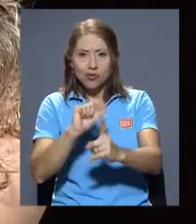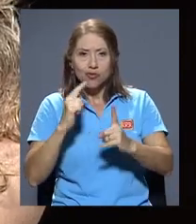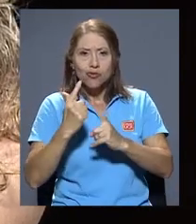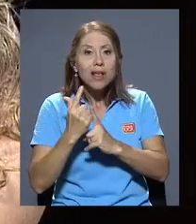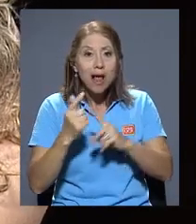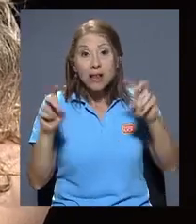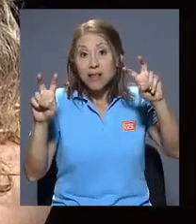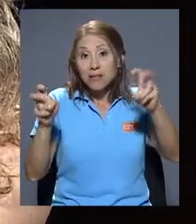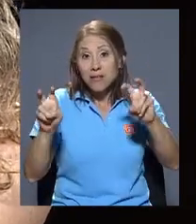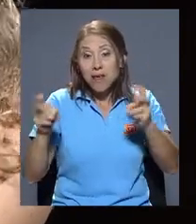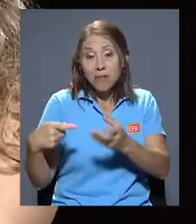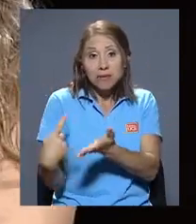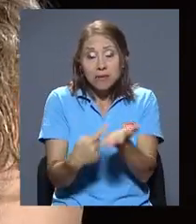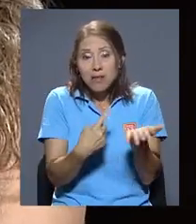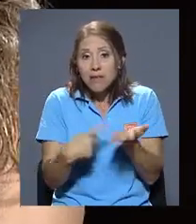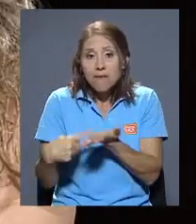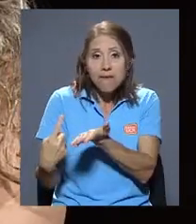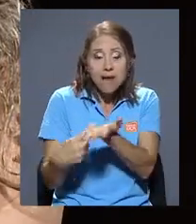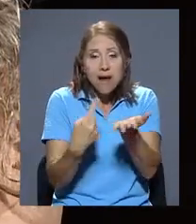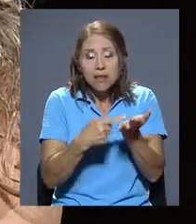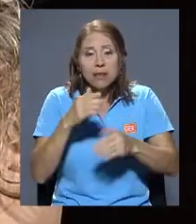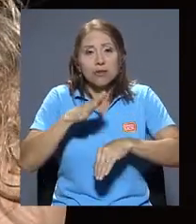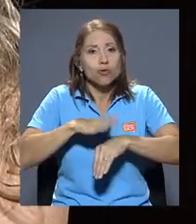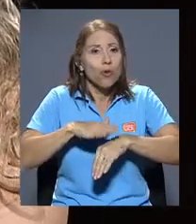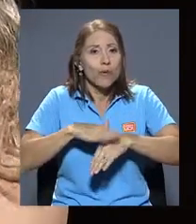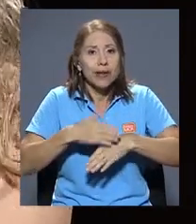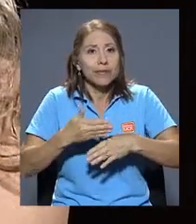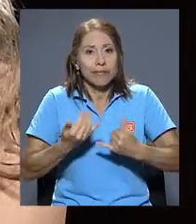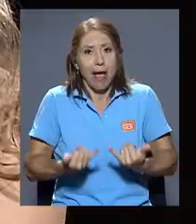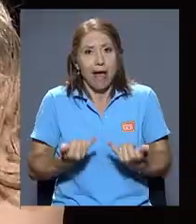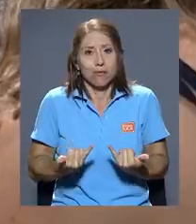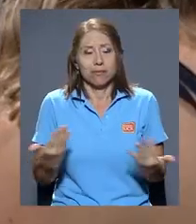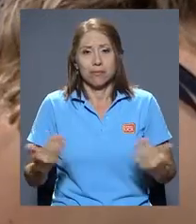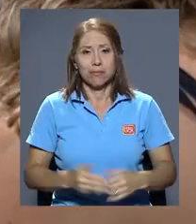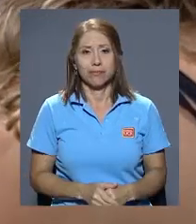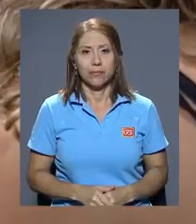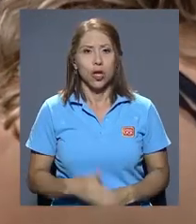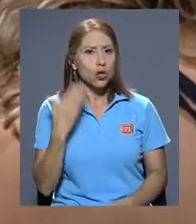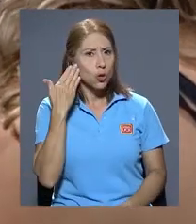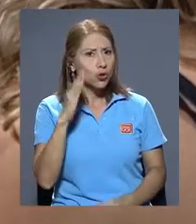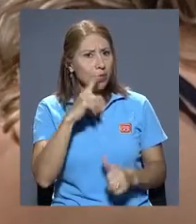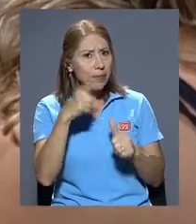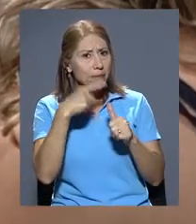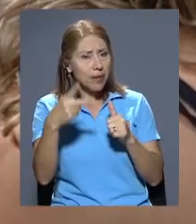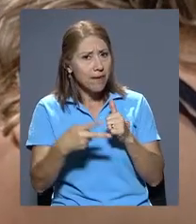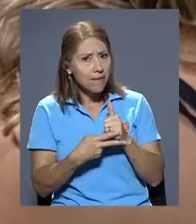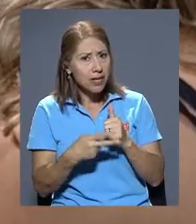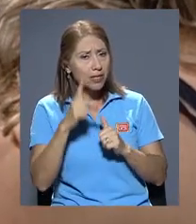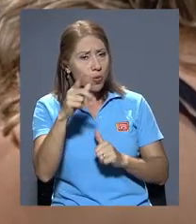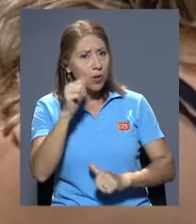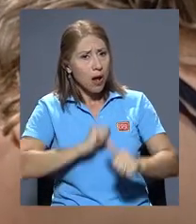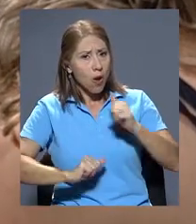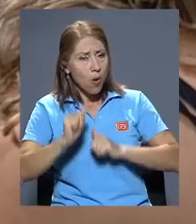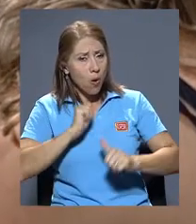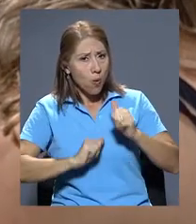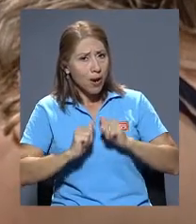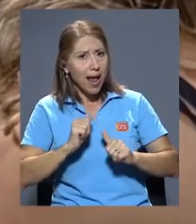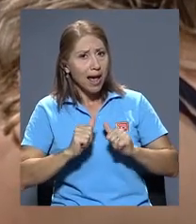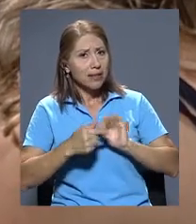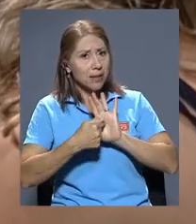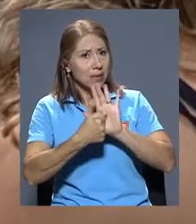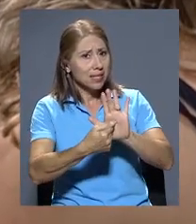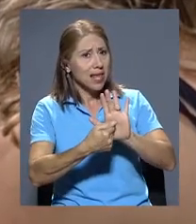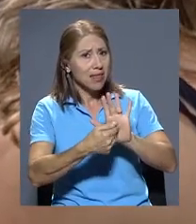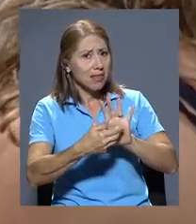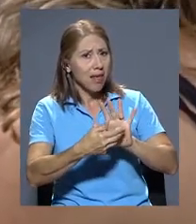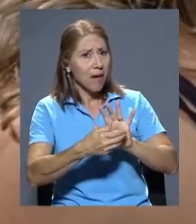del debate y la discusión sobre los temas de actualidad. No sé si es la primera vez, Natalia, que una obra del Teatro Expresivo se presenta en